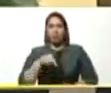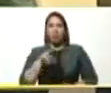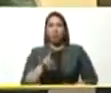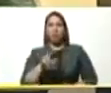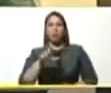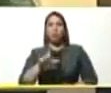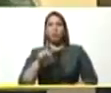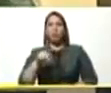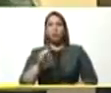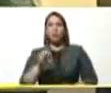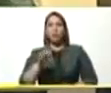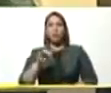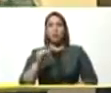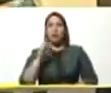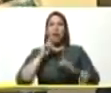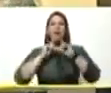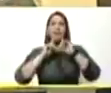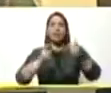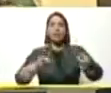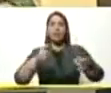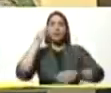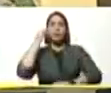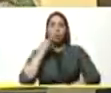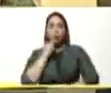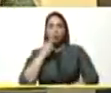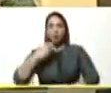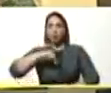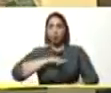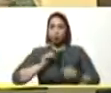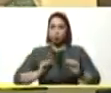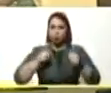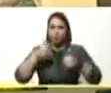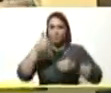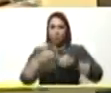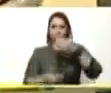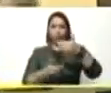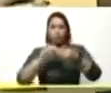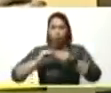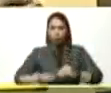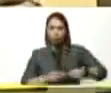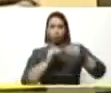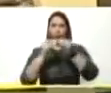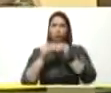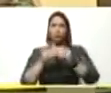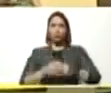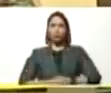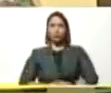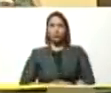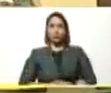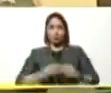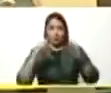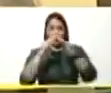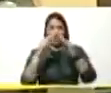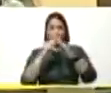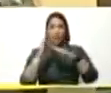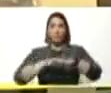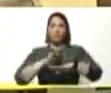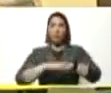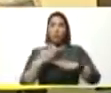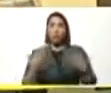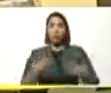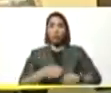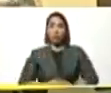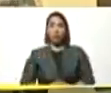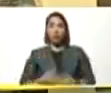Zamora está en la avenida Bolívar. Estamos iniciando un proceso de recuperación de esa casa, porque Villa de Cura